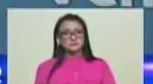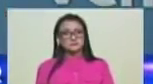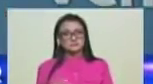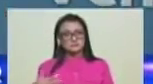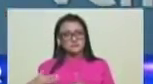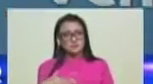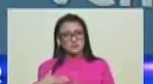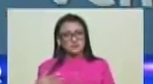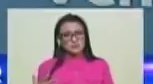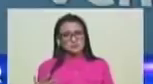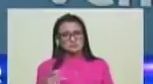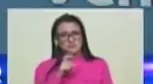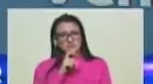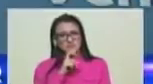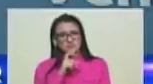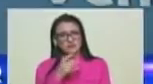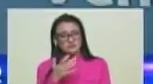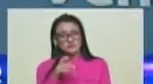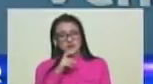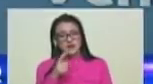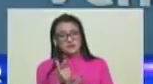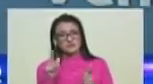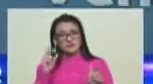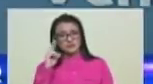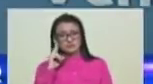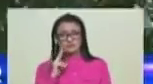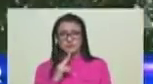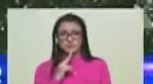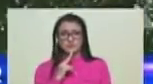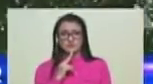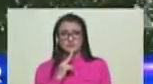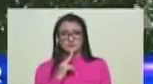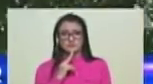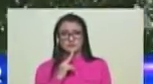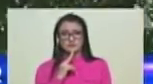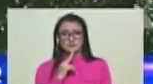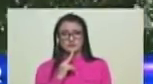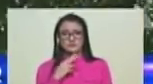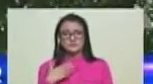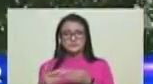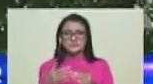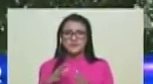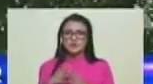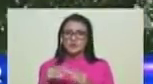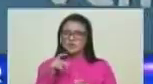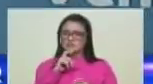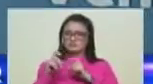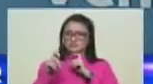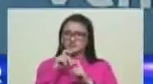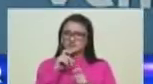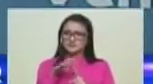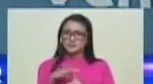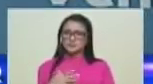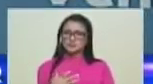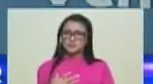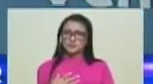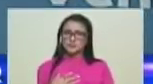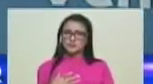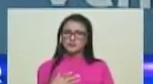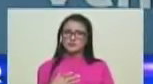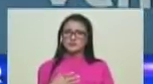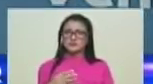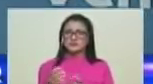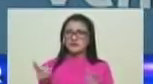campaña admirable como la que dirigió nuestro libertador Simón Bolívar, a pesar de todas las dificultades, a pesar del